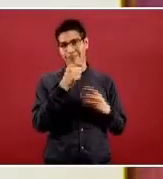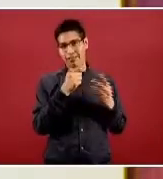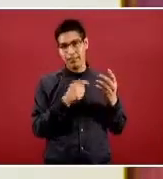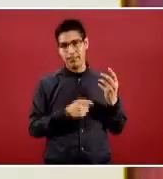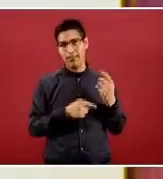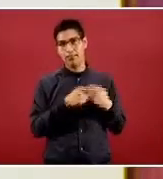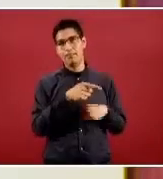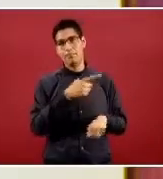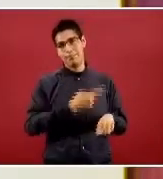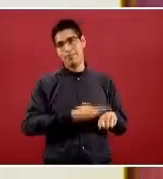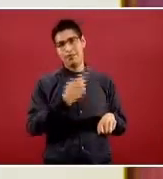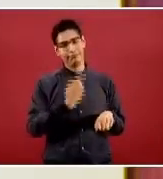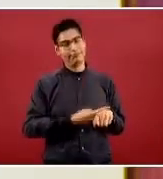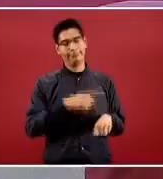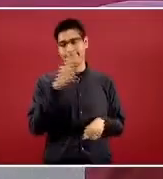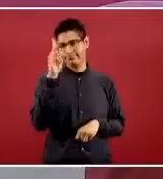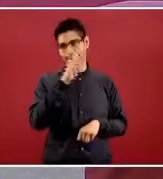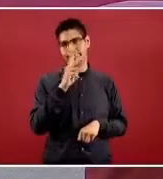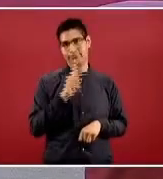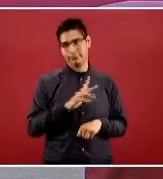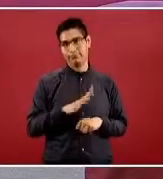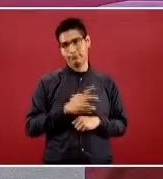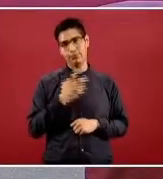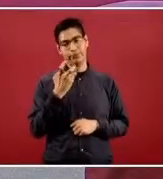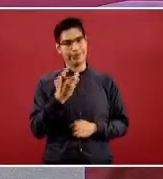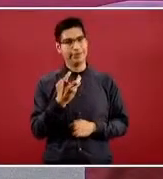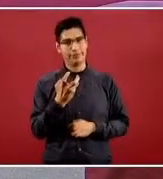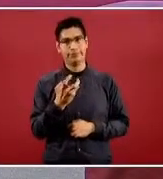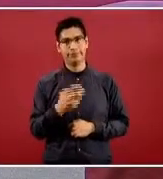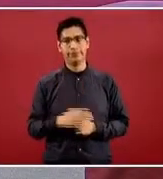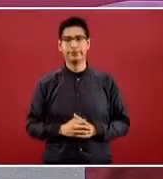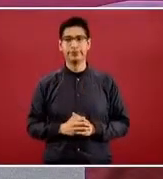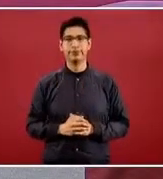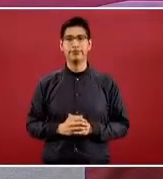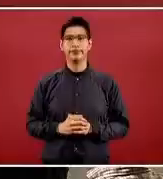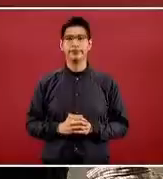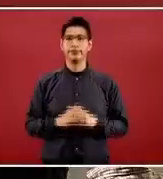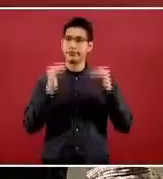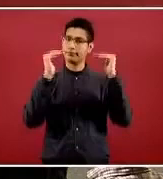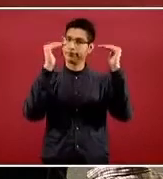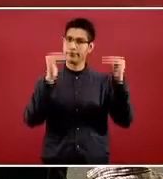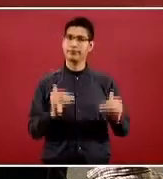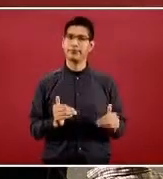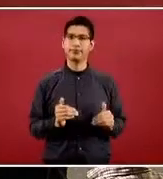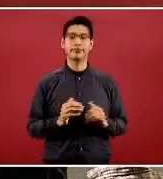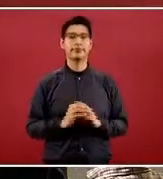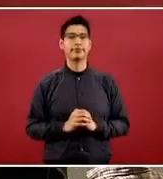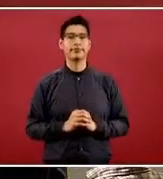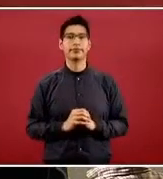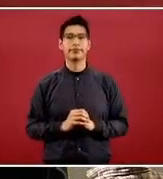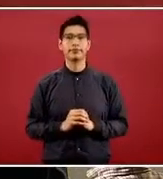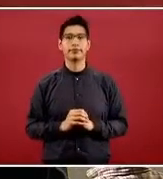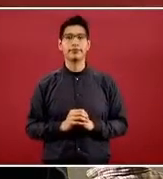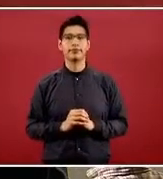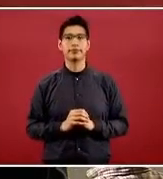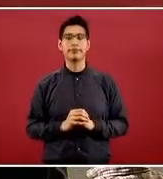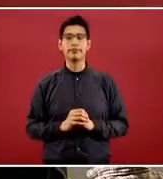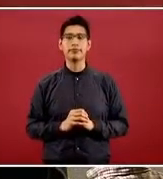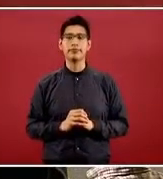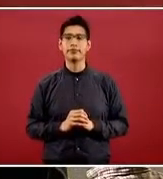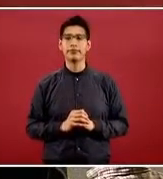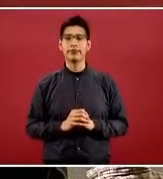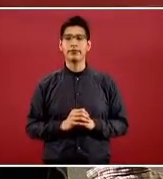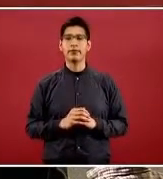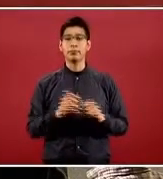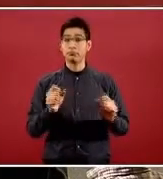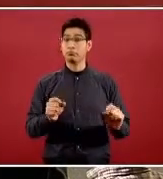función del acumulado en estas proporciones que ustedes ven. La siguiente, por favor. Aquí vemos el